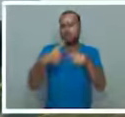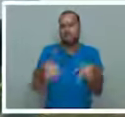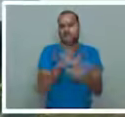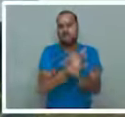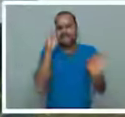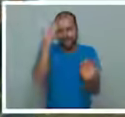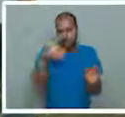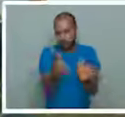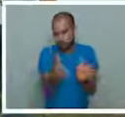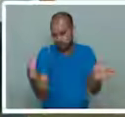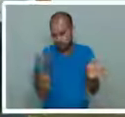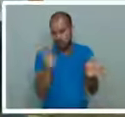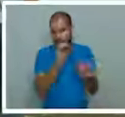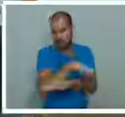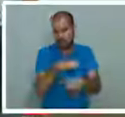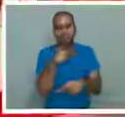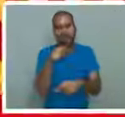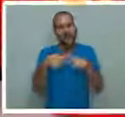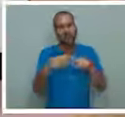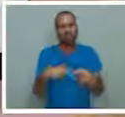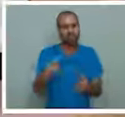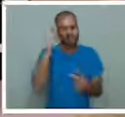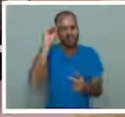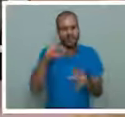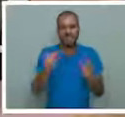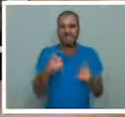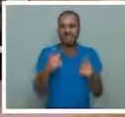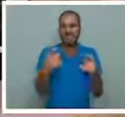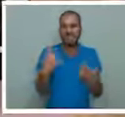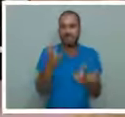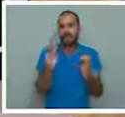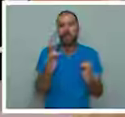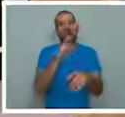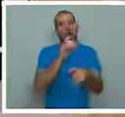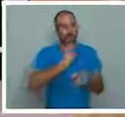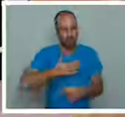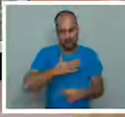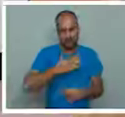capacitación del sector cooperativo y privado ah